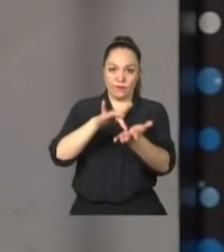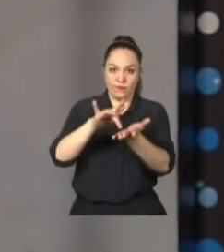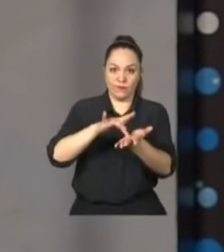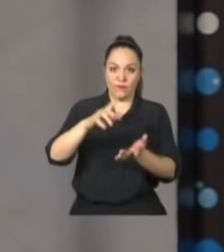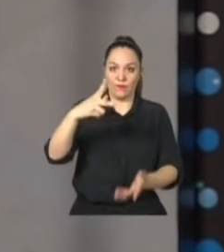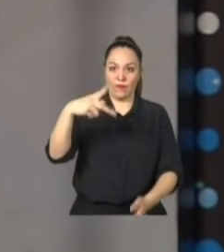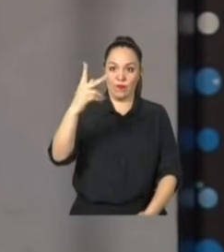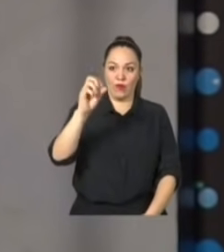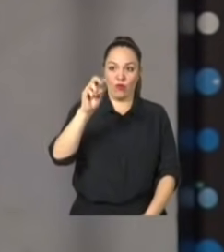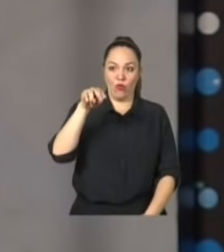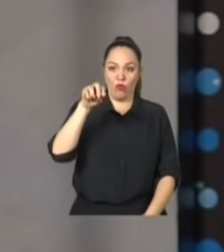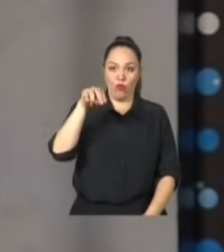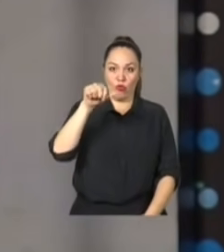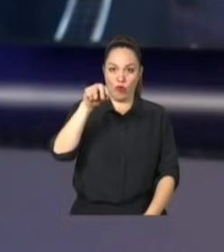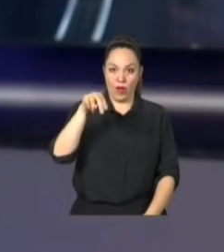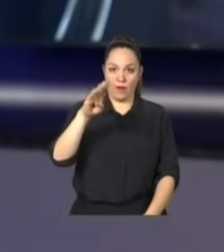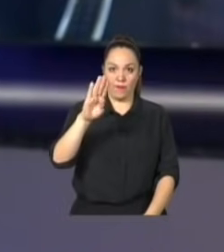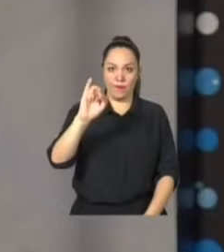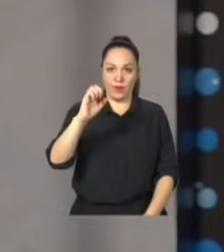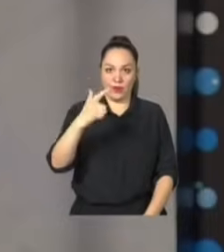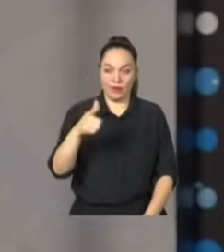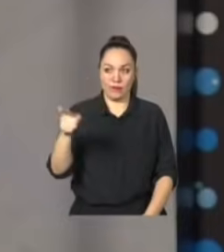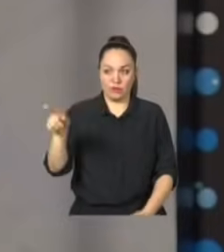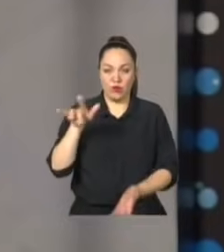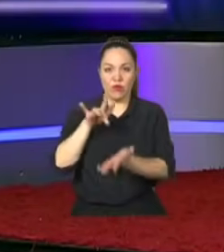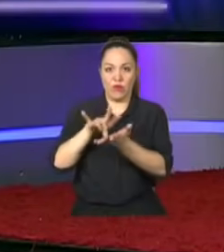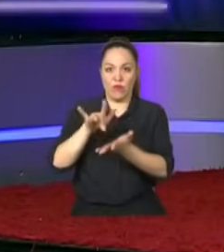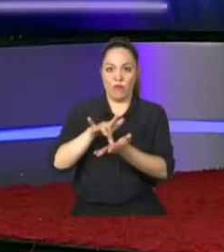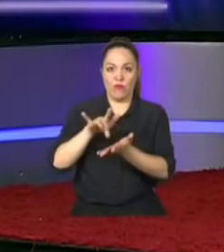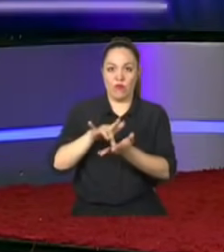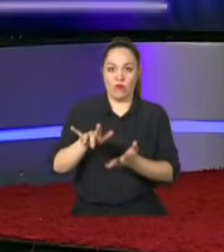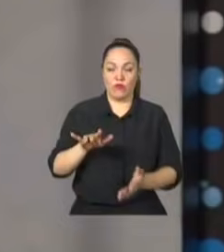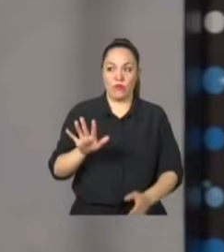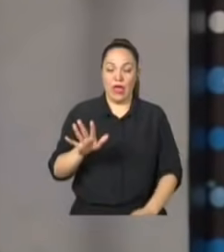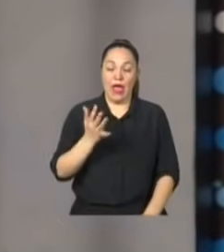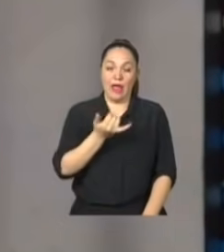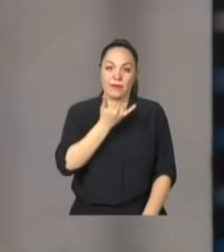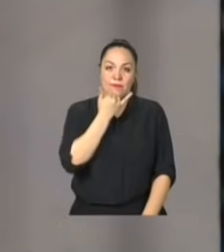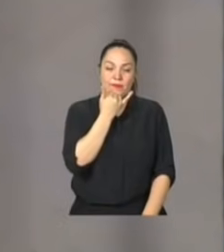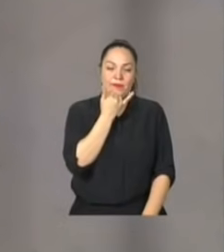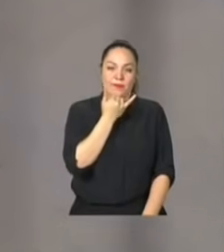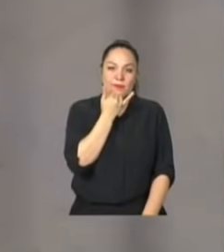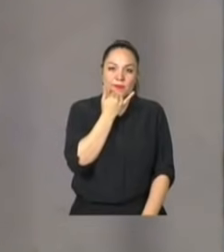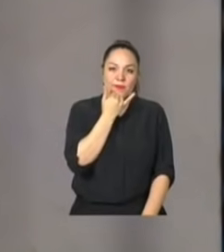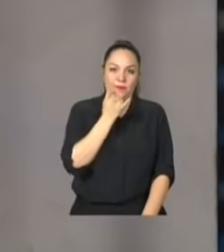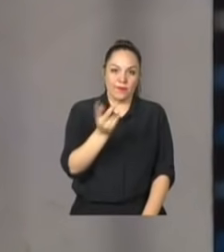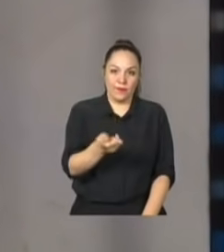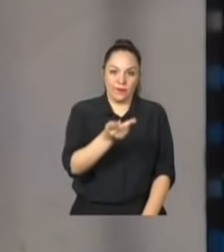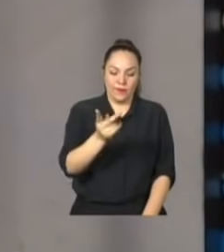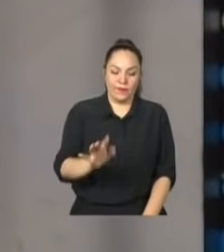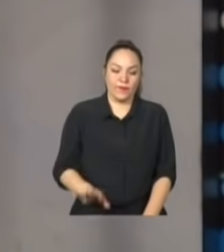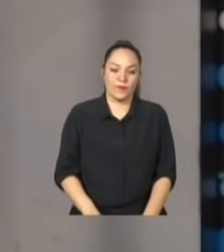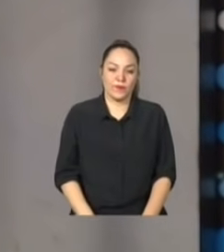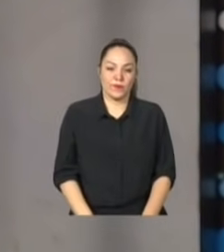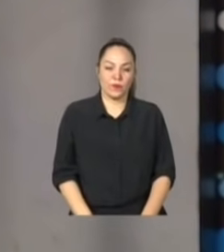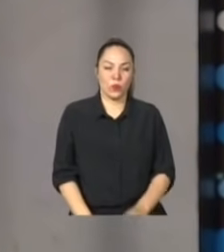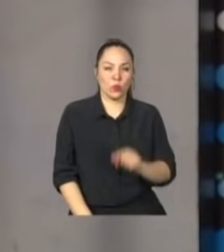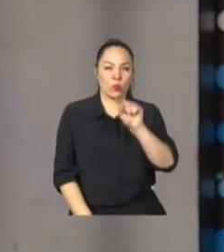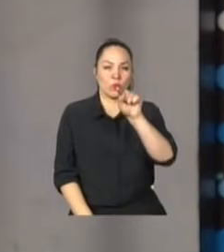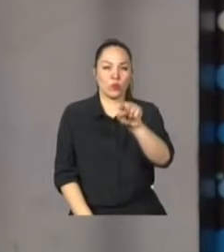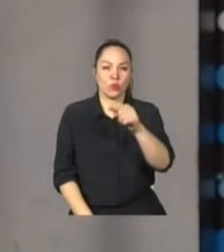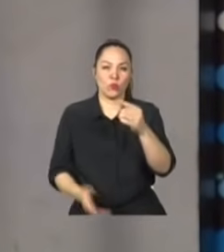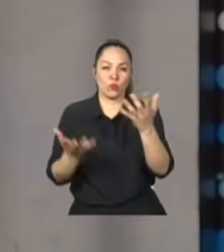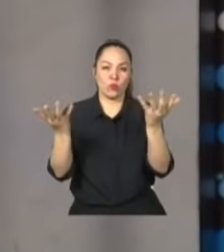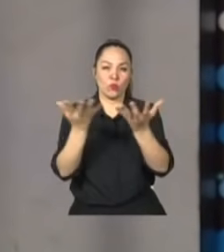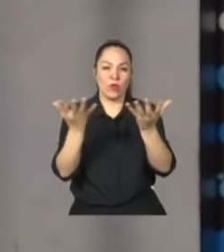más preparada de todos. Era pregunta, no era... Pregunta, perdón. Oiga, señor, ¿usted qué haría con respecto a lo que